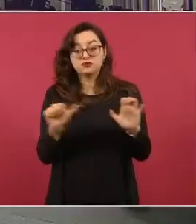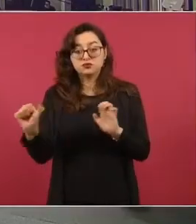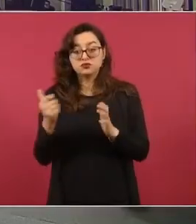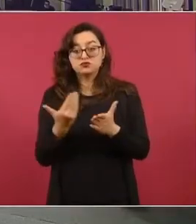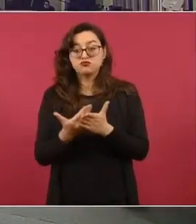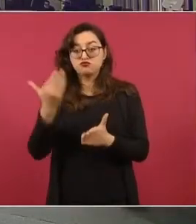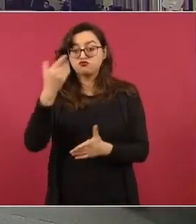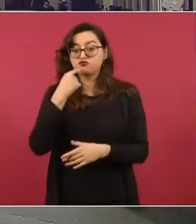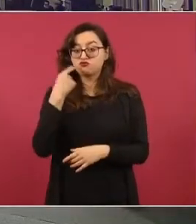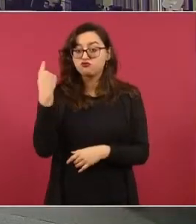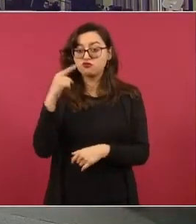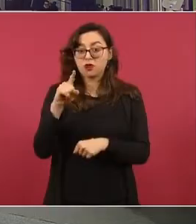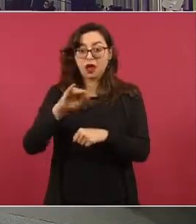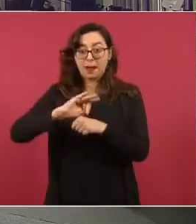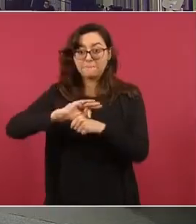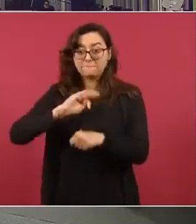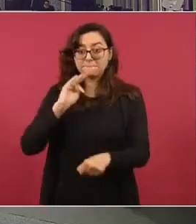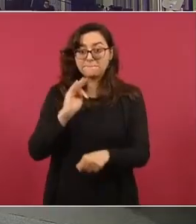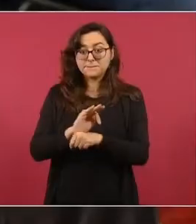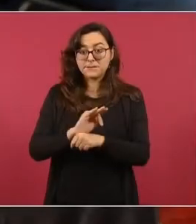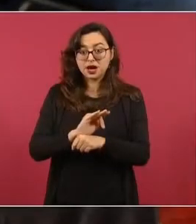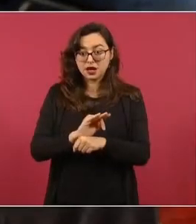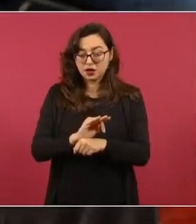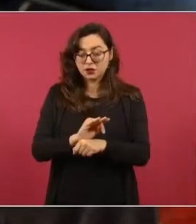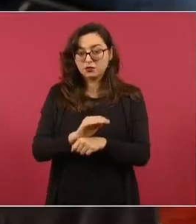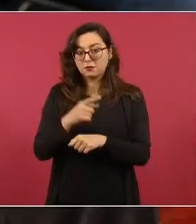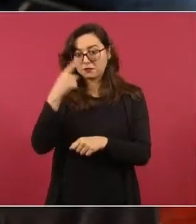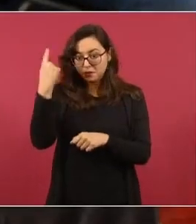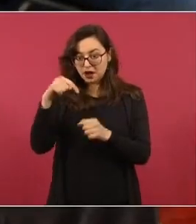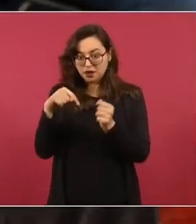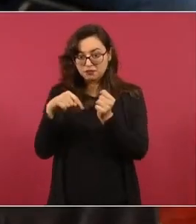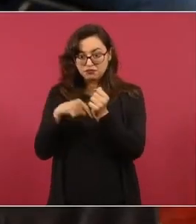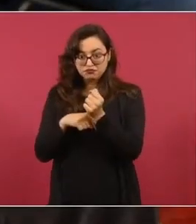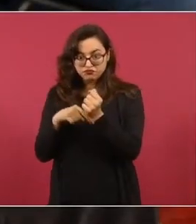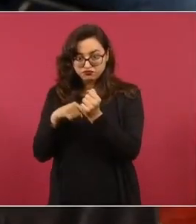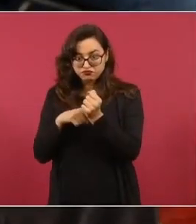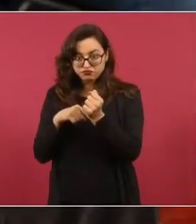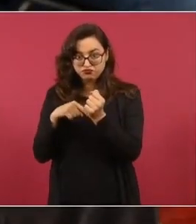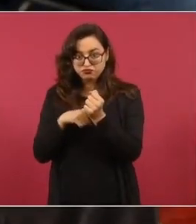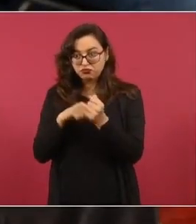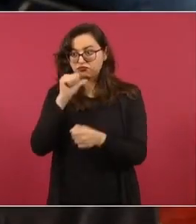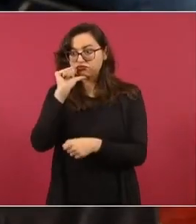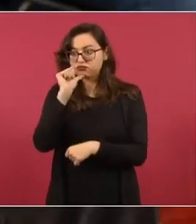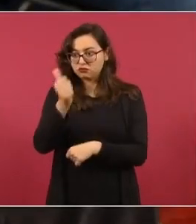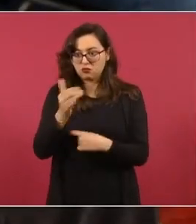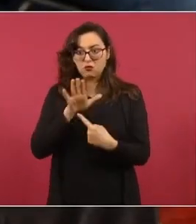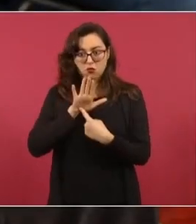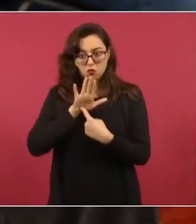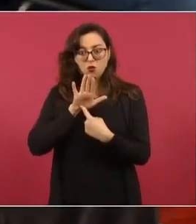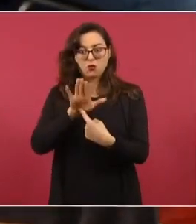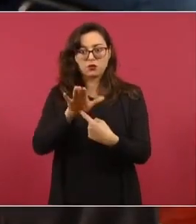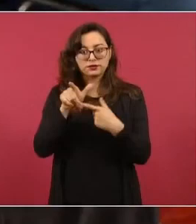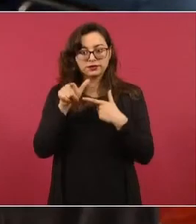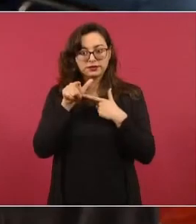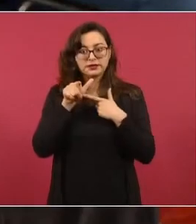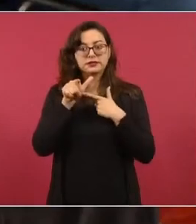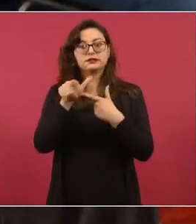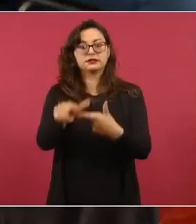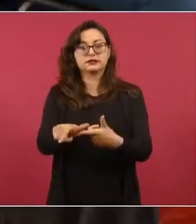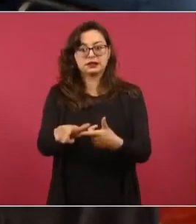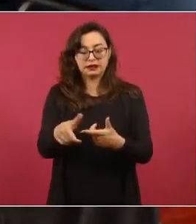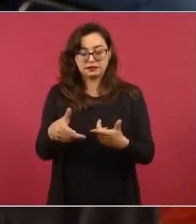de que, al día siguiente de que se dio a conocer esta ley, señor presidente. Y yo, con esta remembranza de